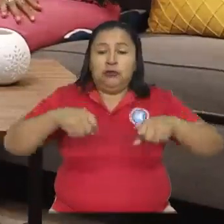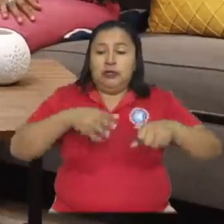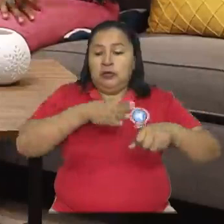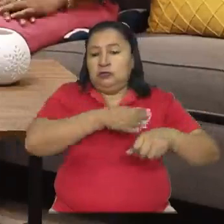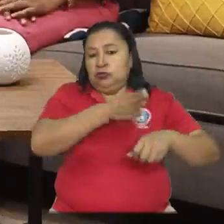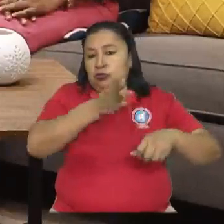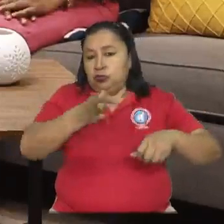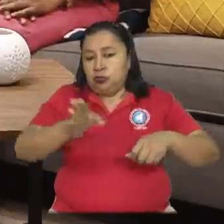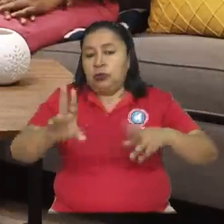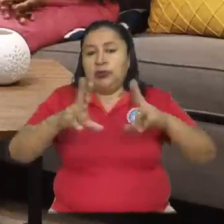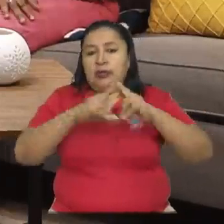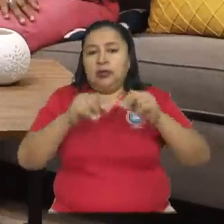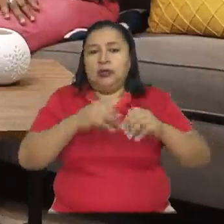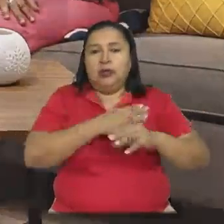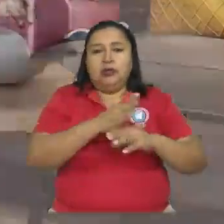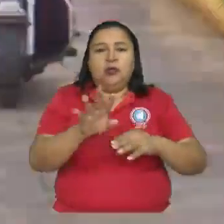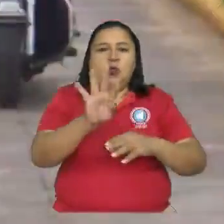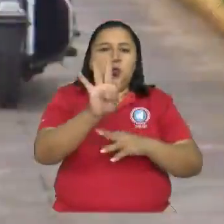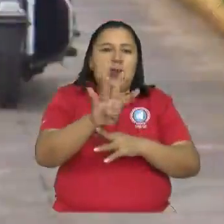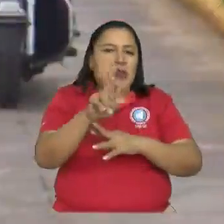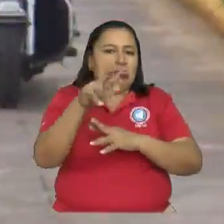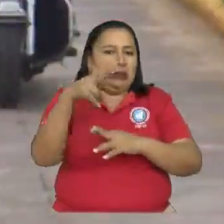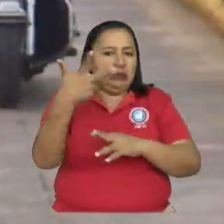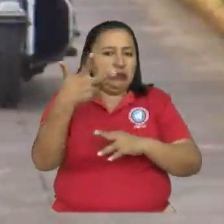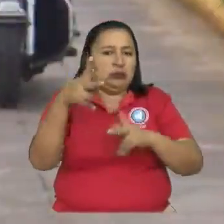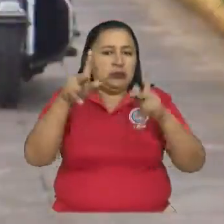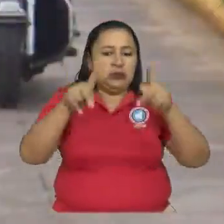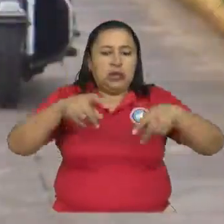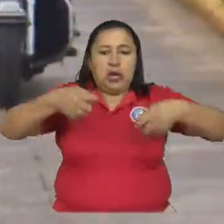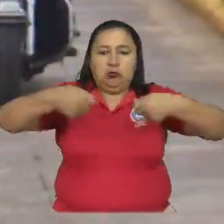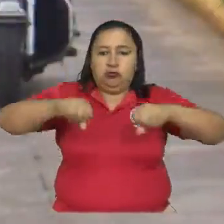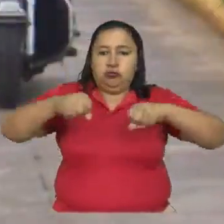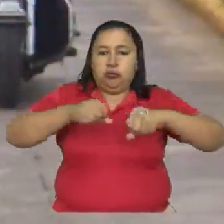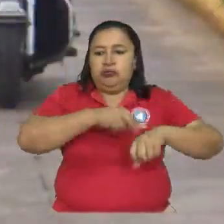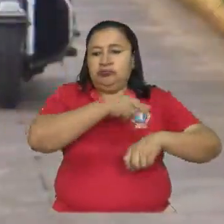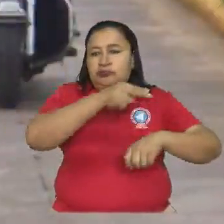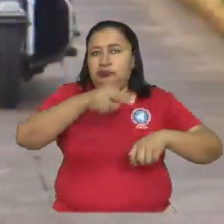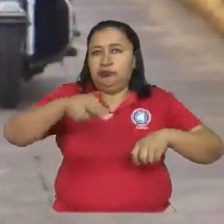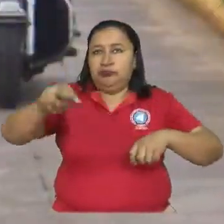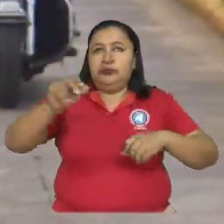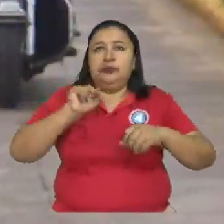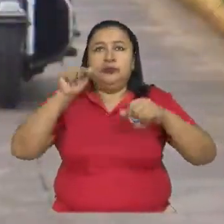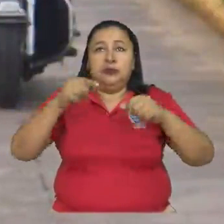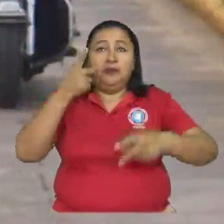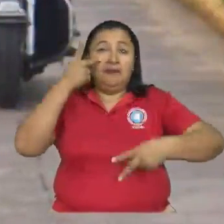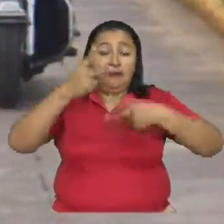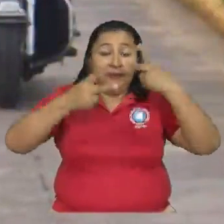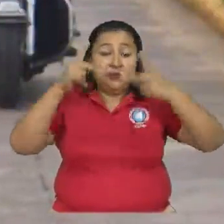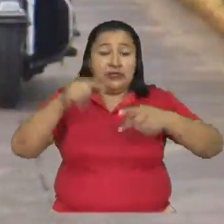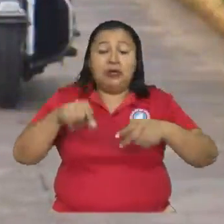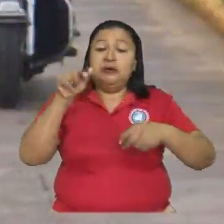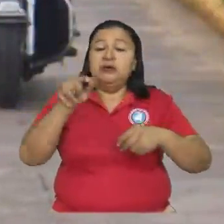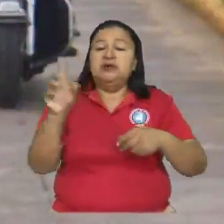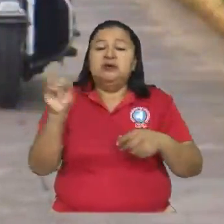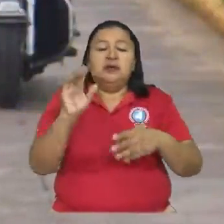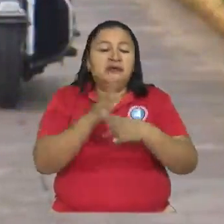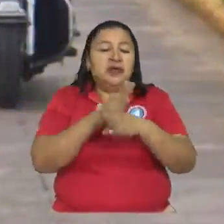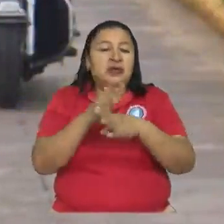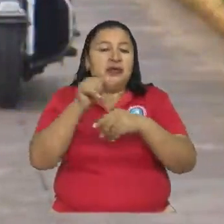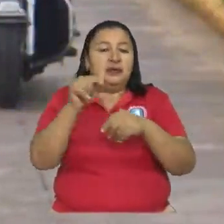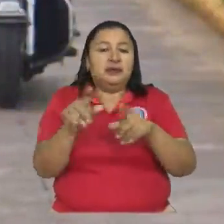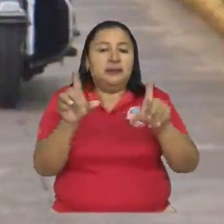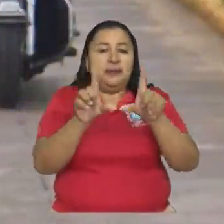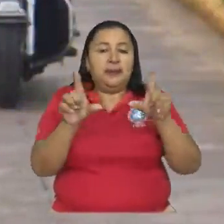nuestra Nicaragua. Eran más de 48 motociclistas, ¿verdad?, que nos visitaron desde